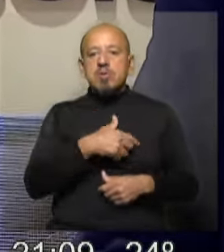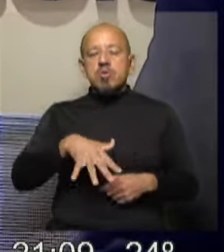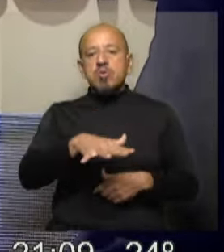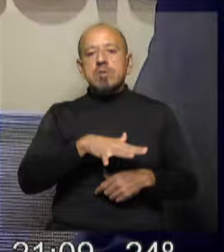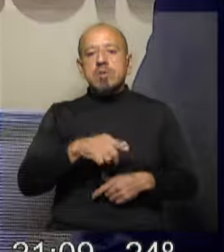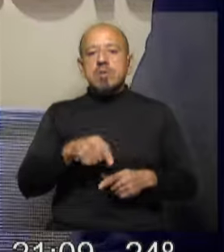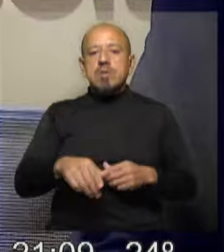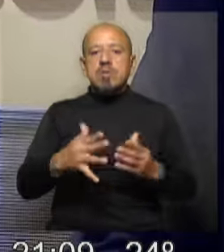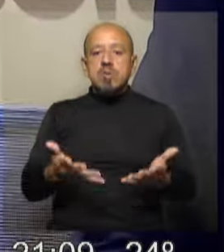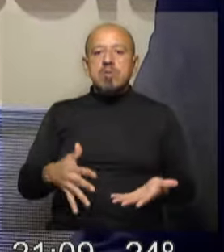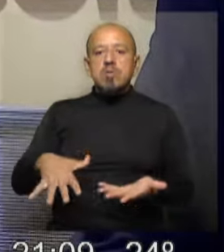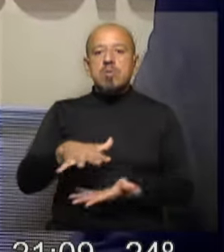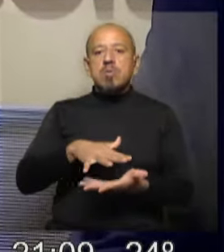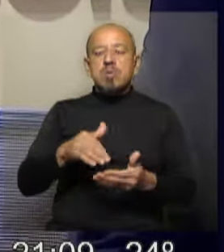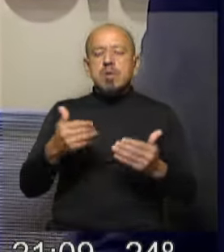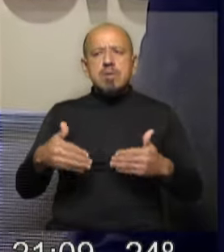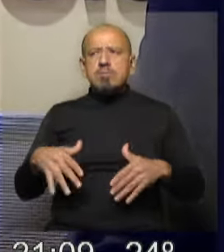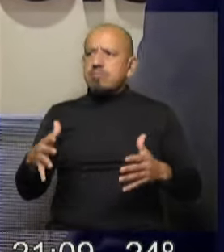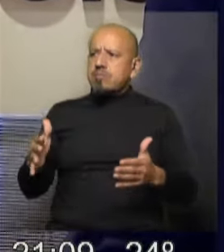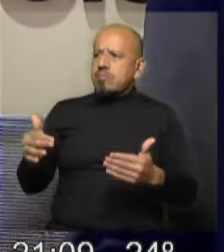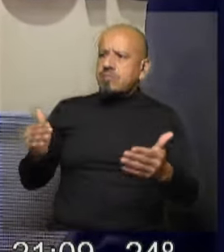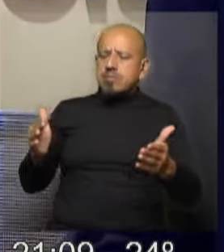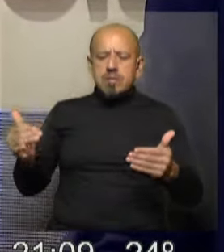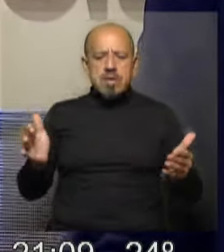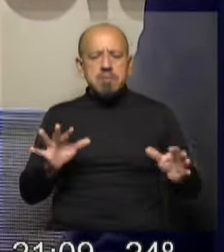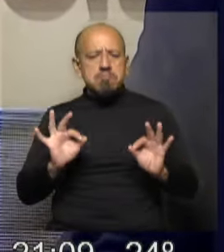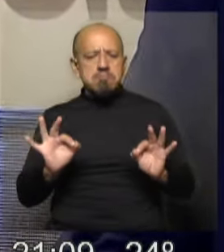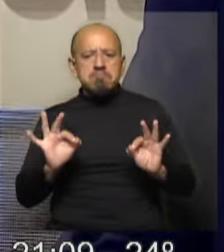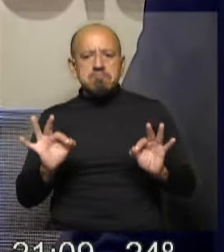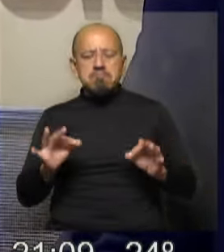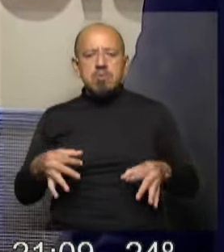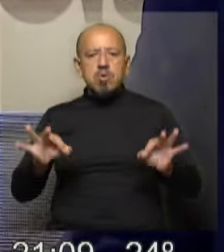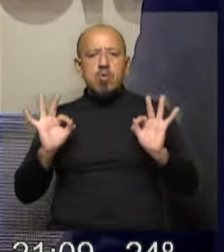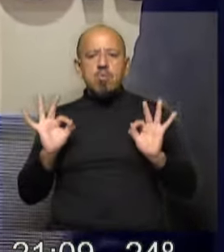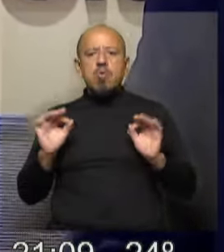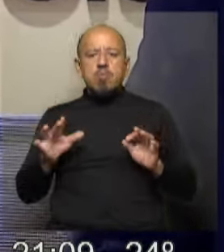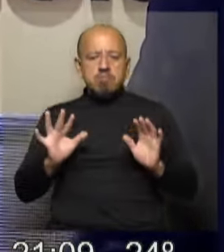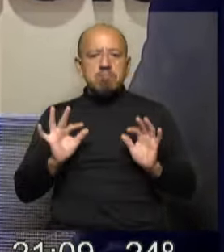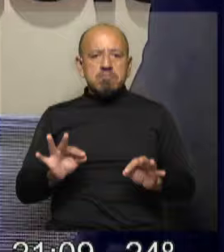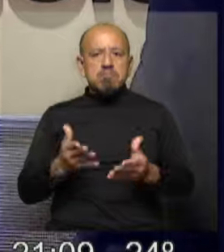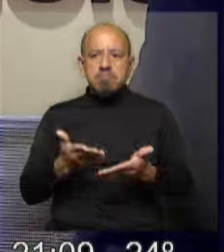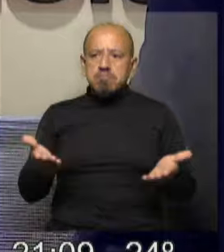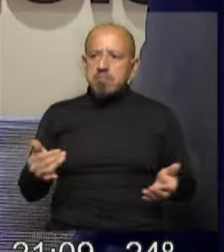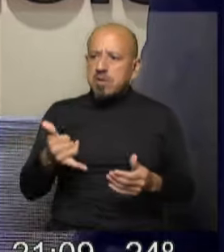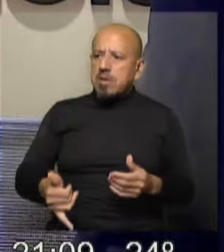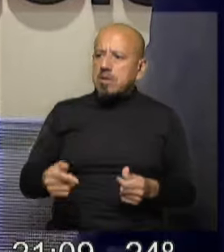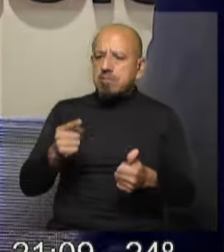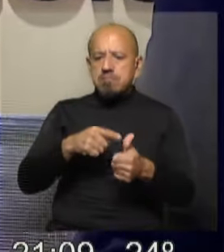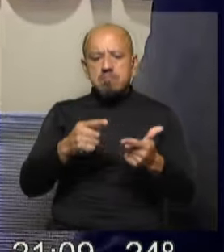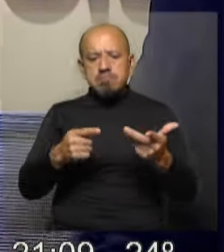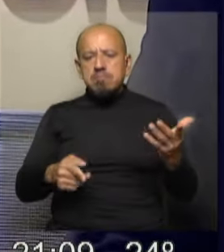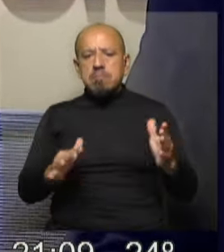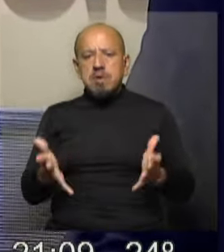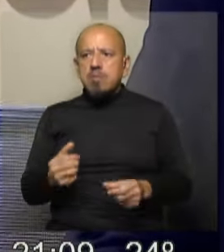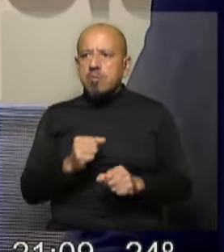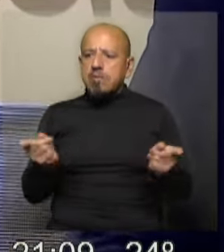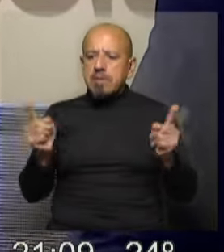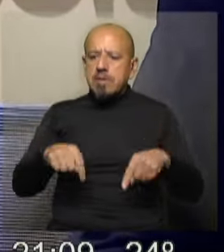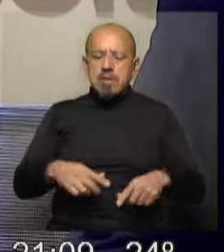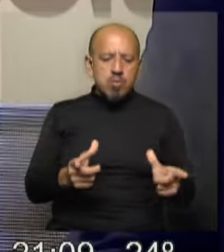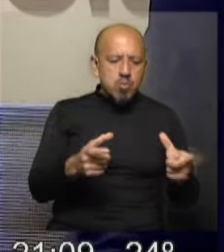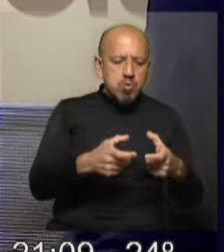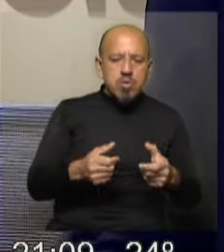No, es un espacio grande con todas las comodidades y los recursos necesarios para poder venir a estudiar, tener